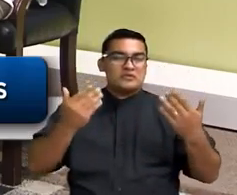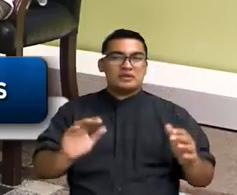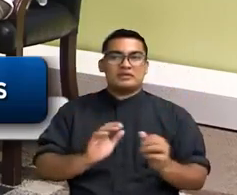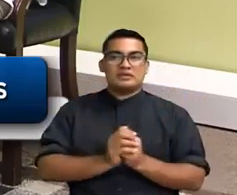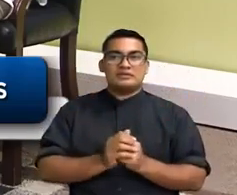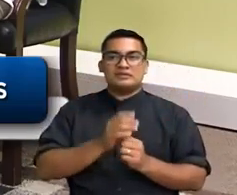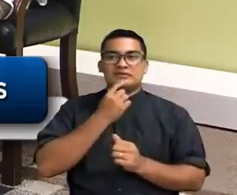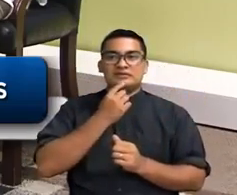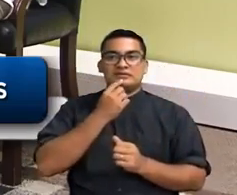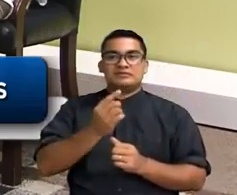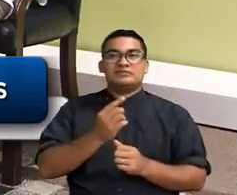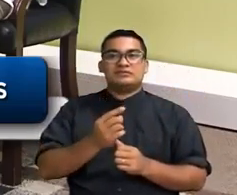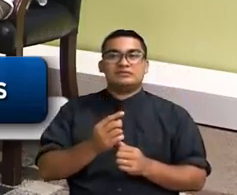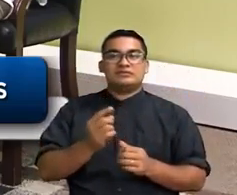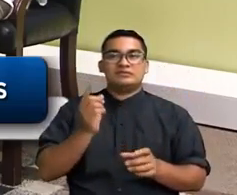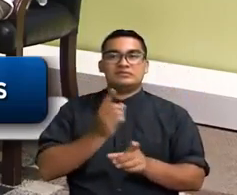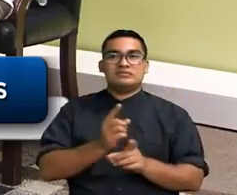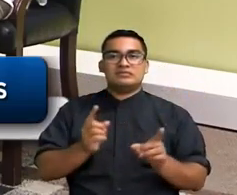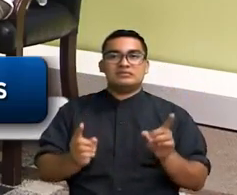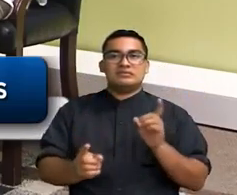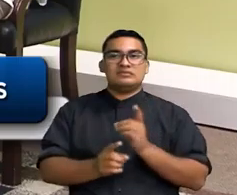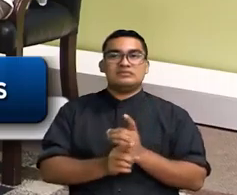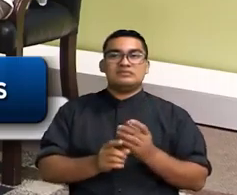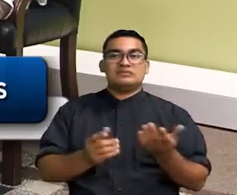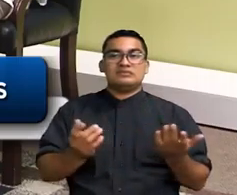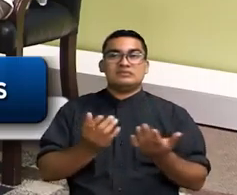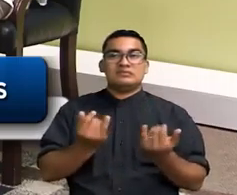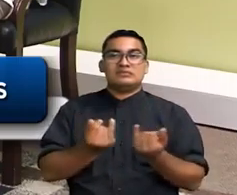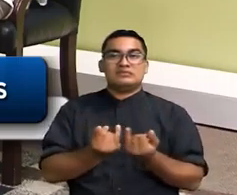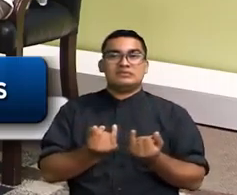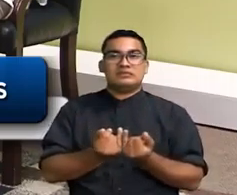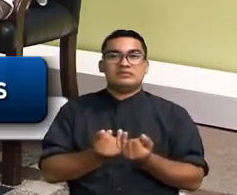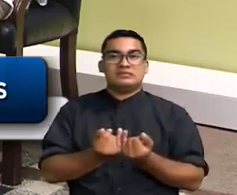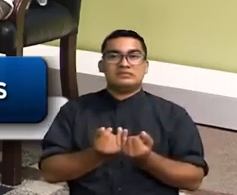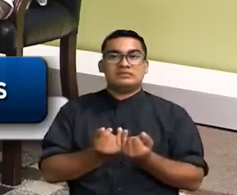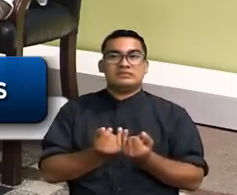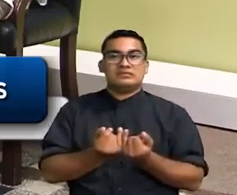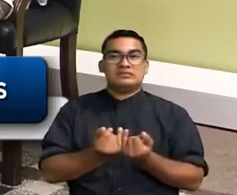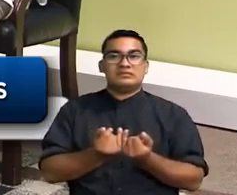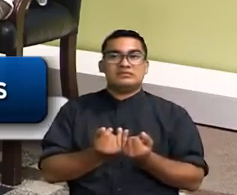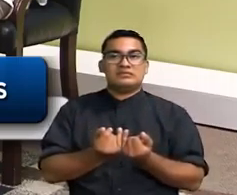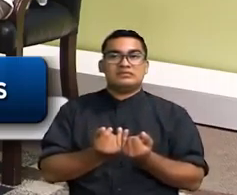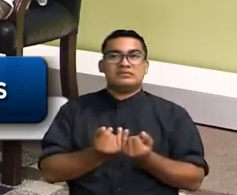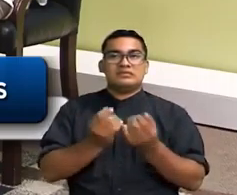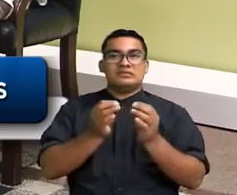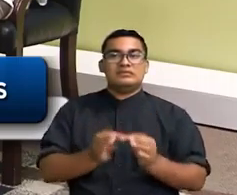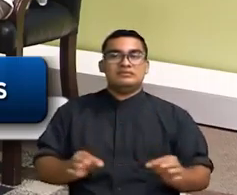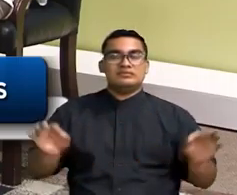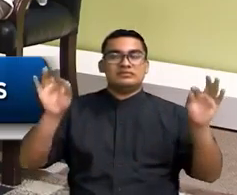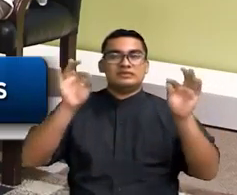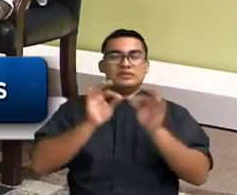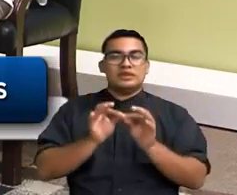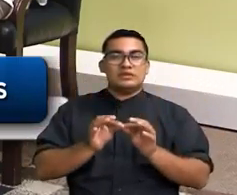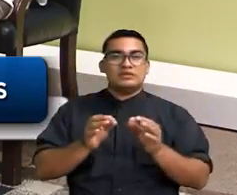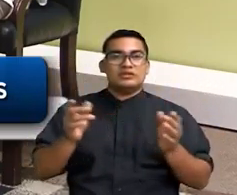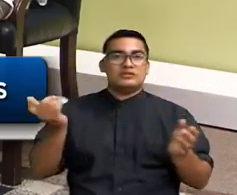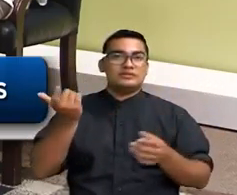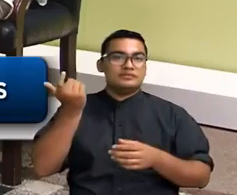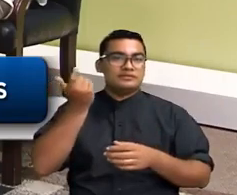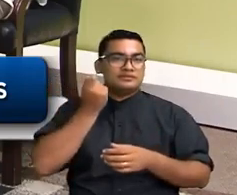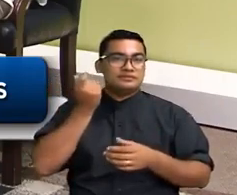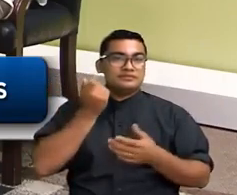que antes, sí, ya está anciano, ya el tendón está desnutrido. Educando, comenzando la educación en los hijos,